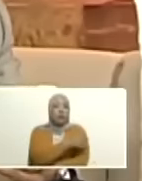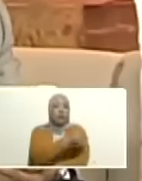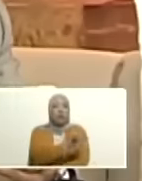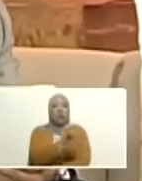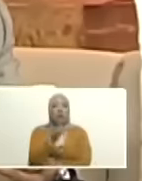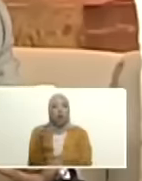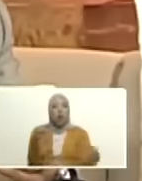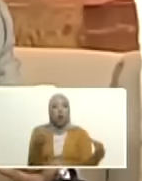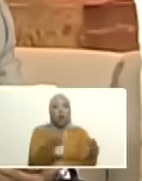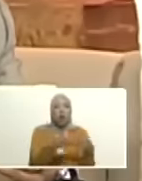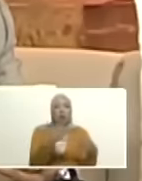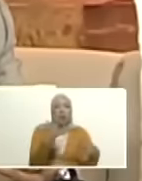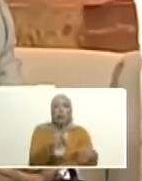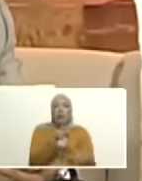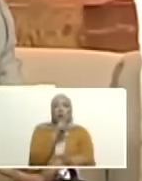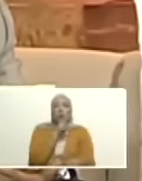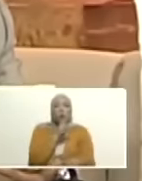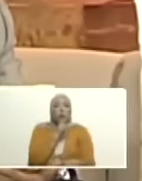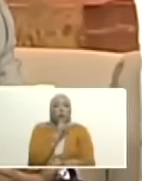una ultraderecha